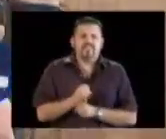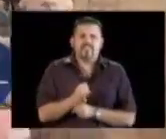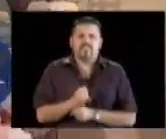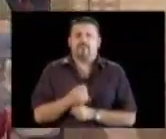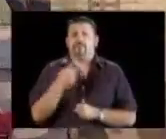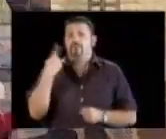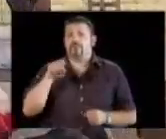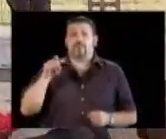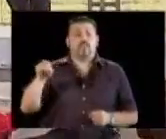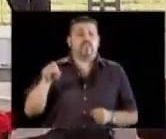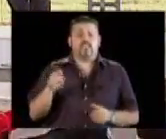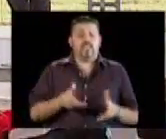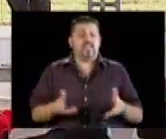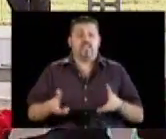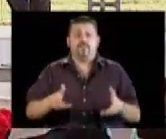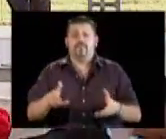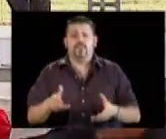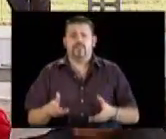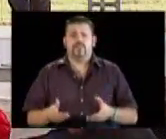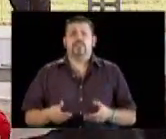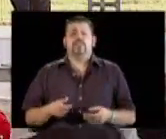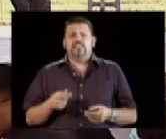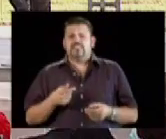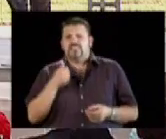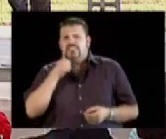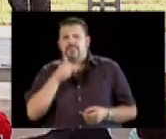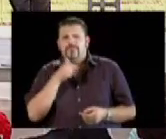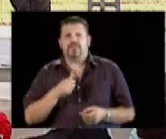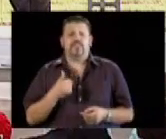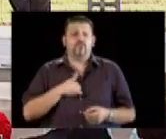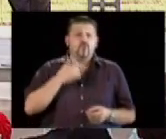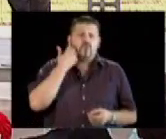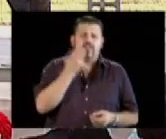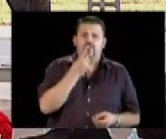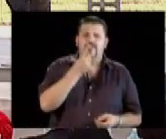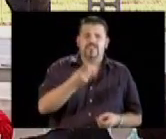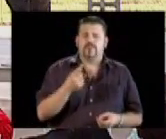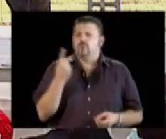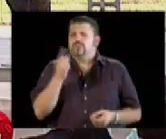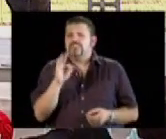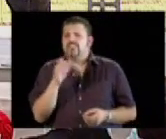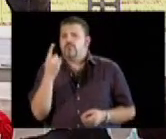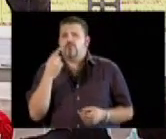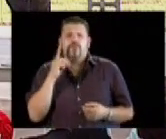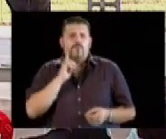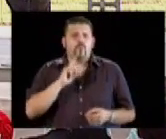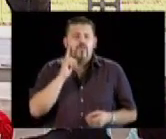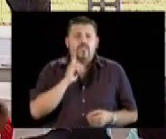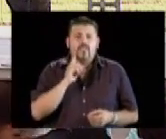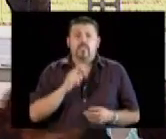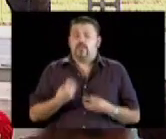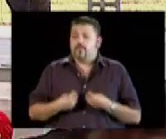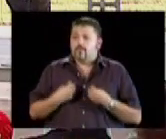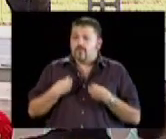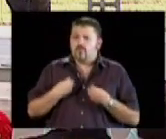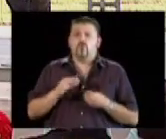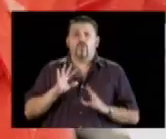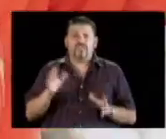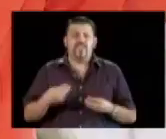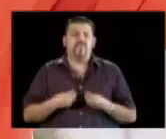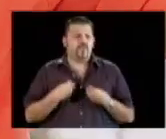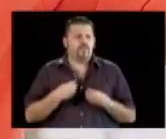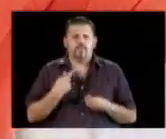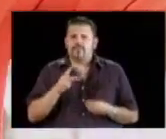ella el camino era a través de la política. Y entonces yo quiero decirles que si una mujer que ha vivido lo que ella ha vivido, con todas las